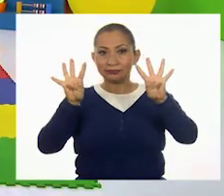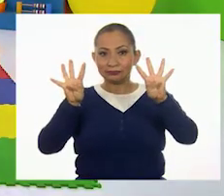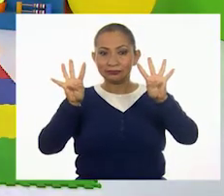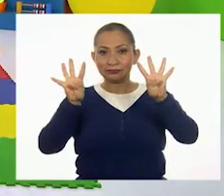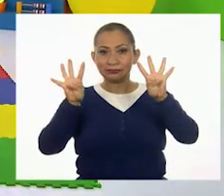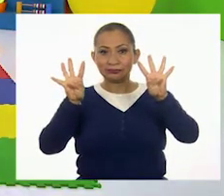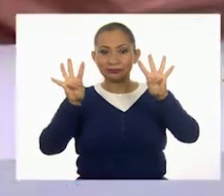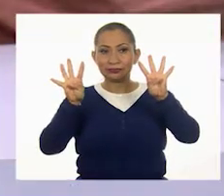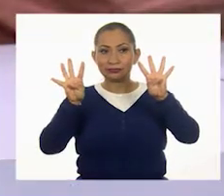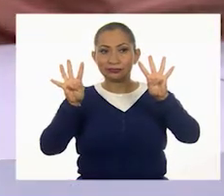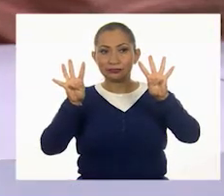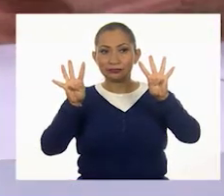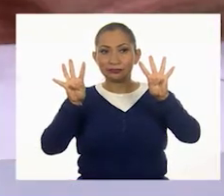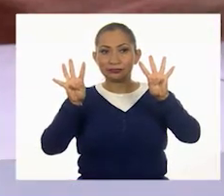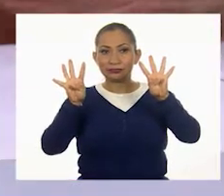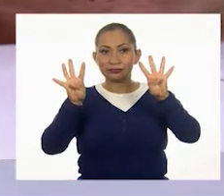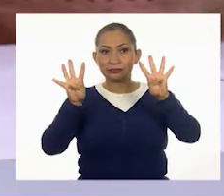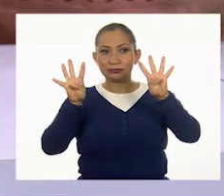Cuatro.